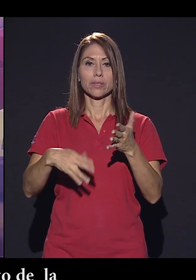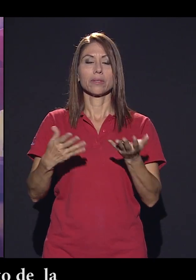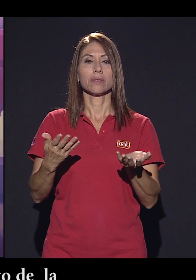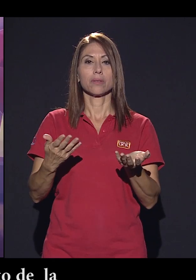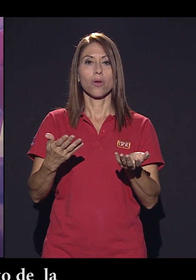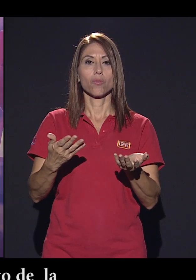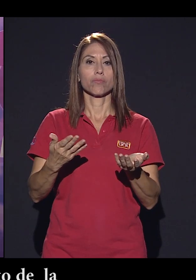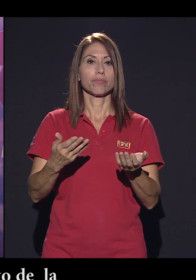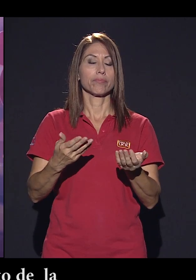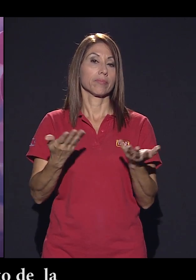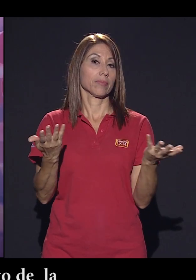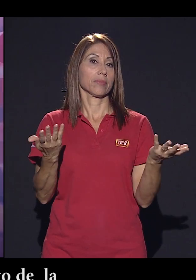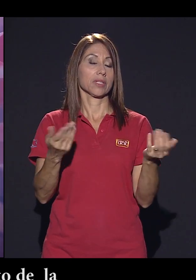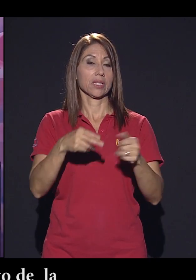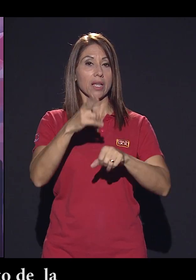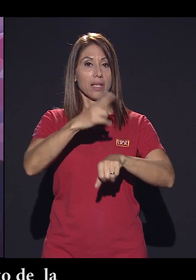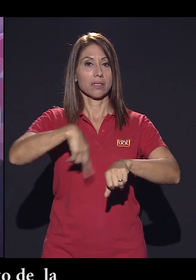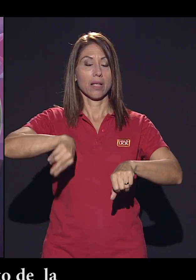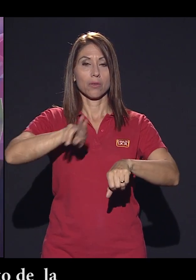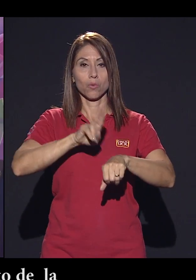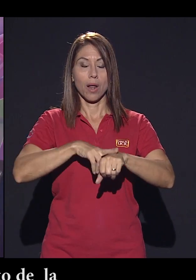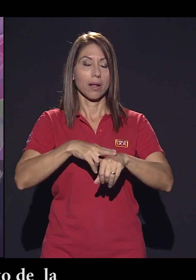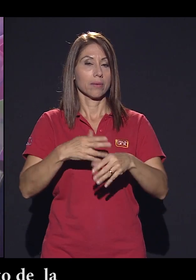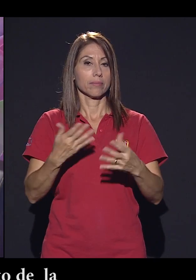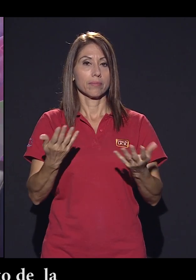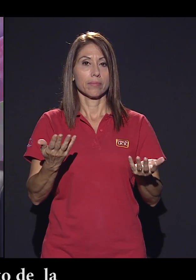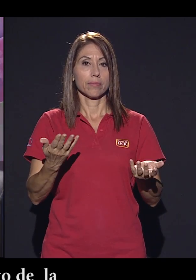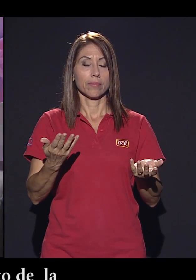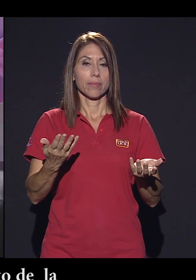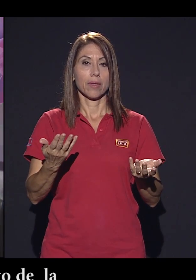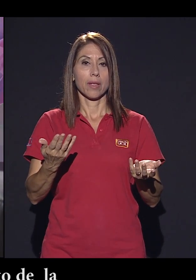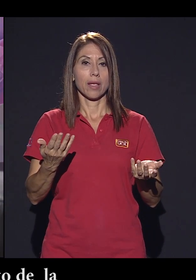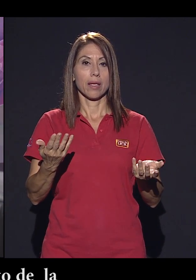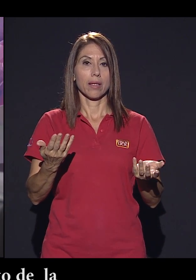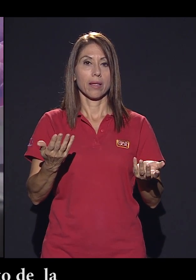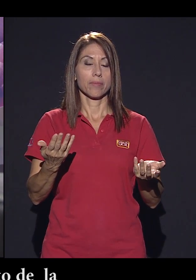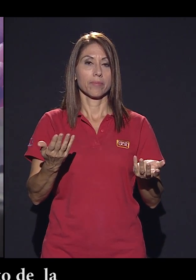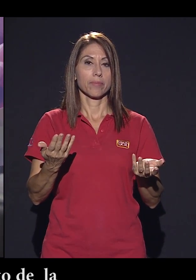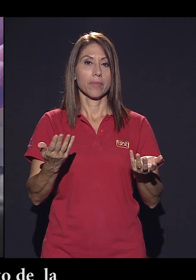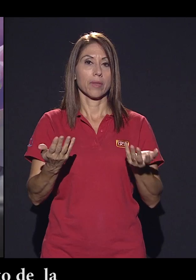que es natural la